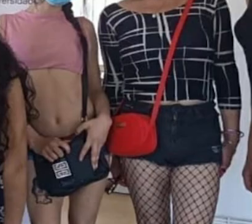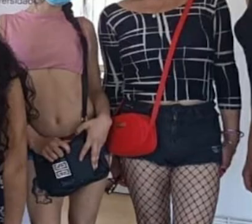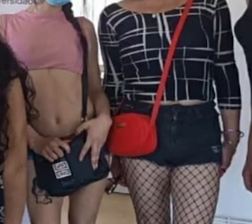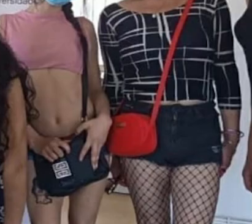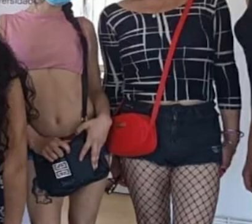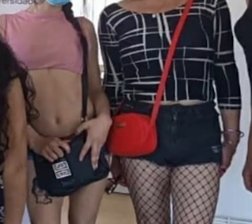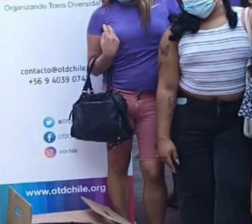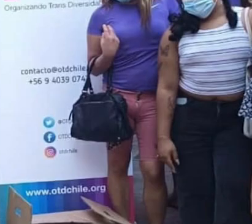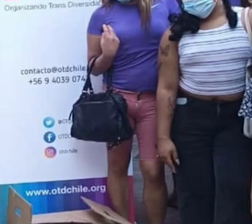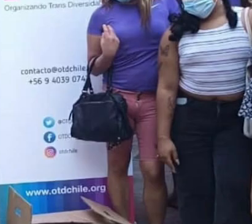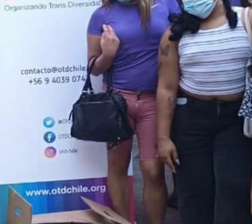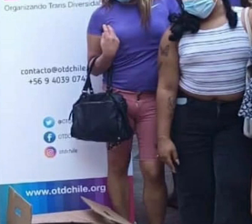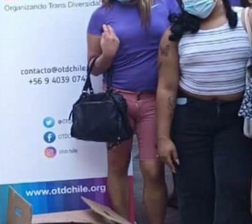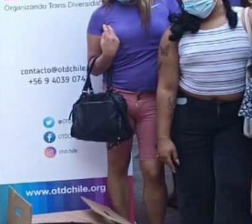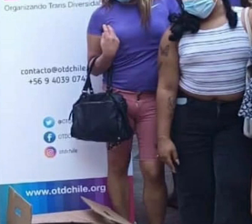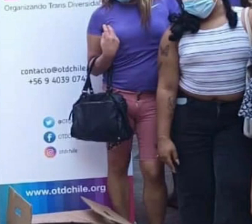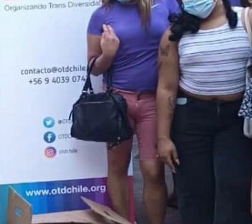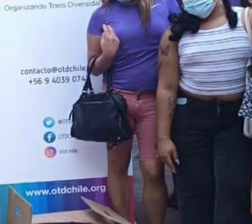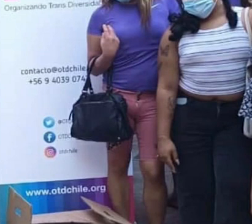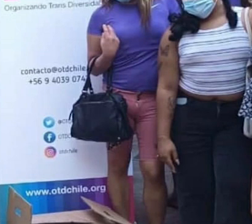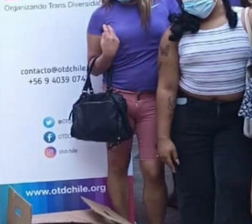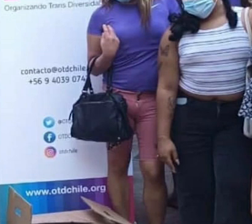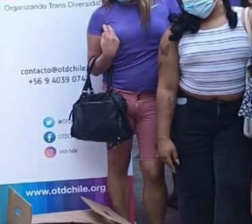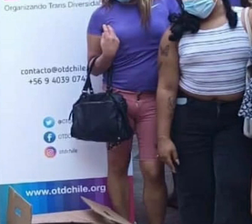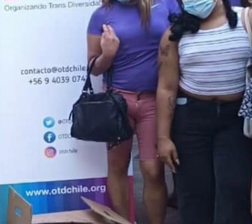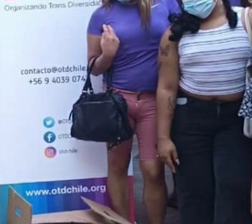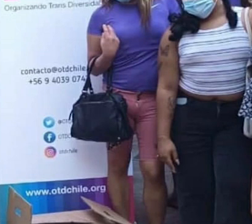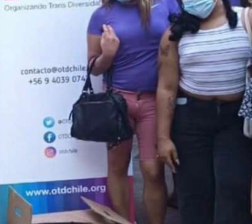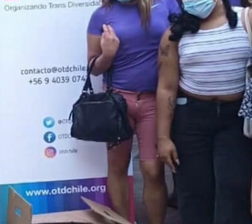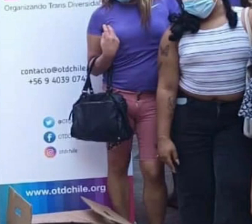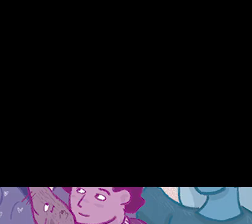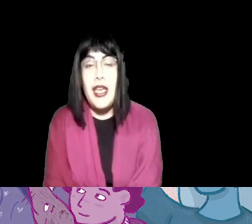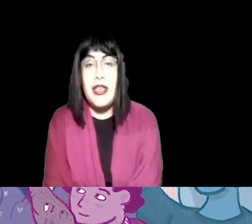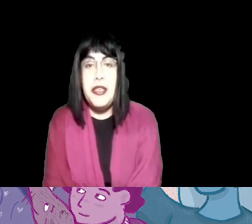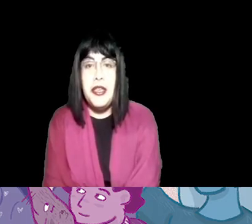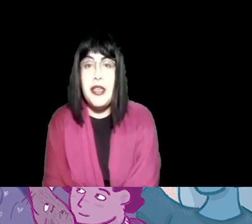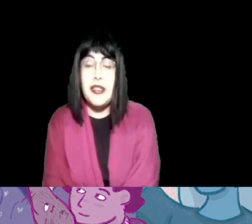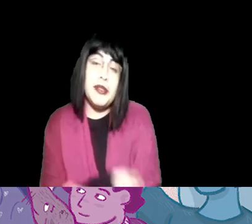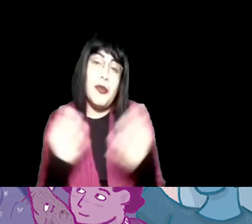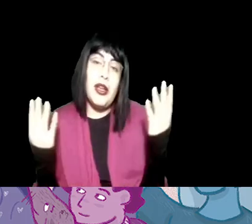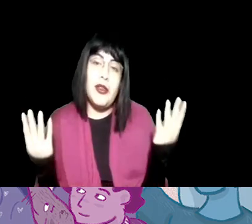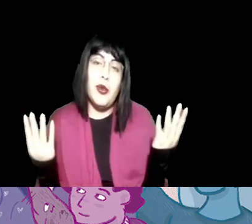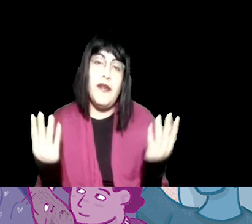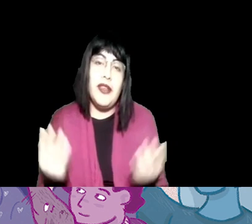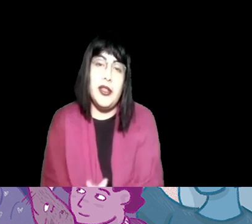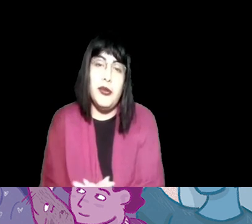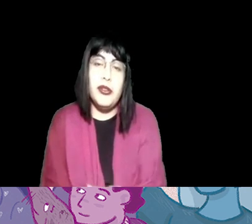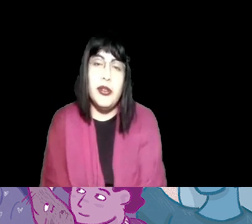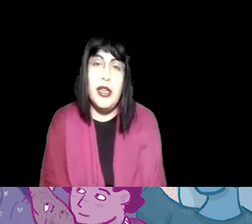hemos visto también qué pasa en otras ciudades. Así que, maravilloso. Y así pasamos al